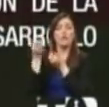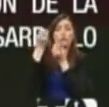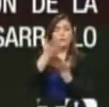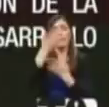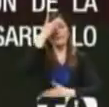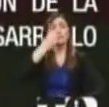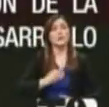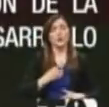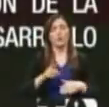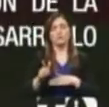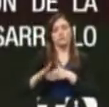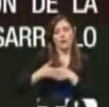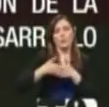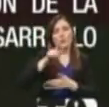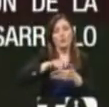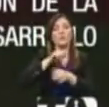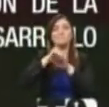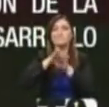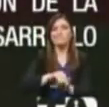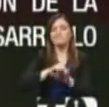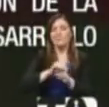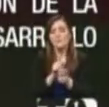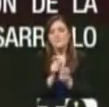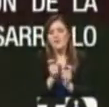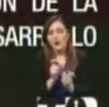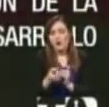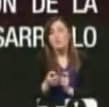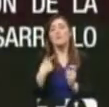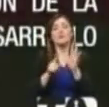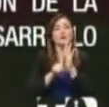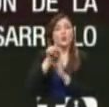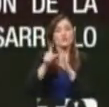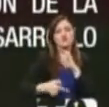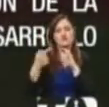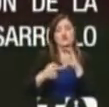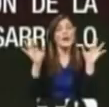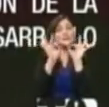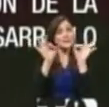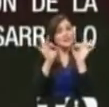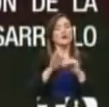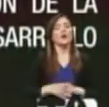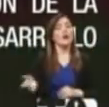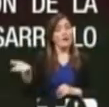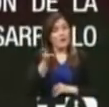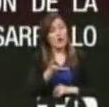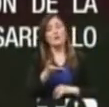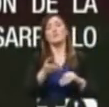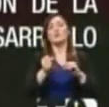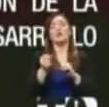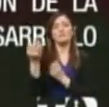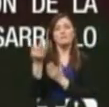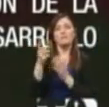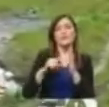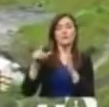la resolución de la adjudicación ajustada para el desarrollo hidroeléctrico, que dispensaría inclusive